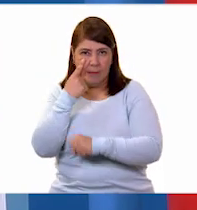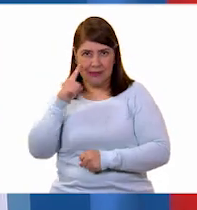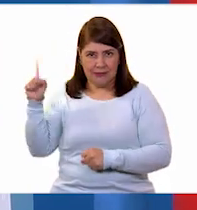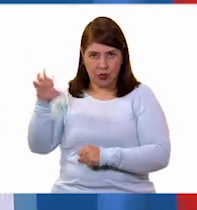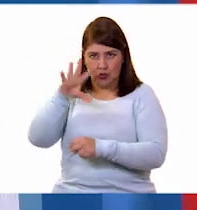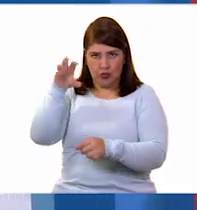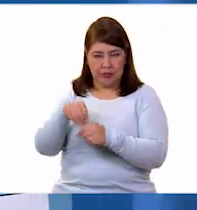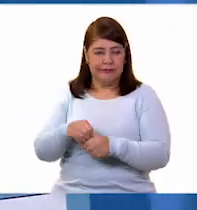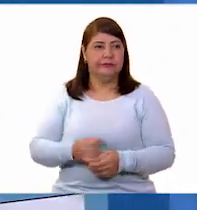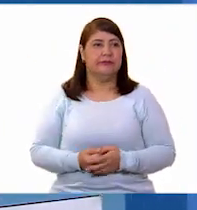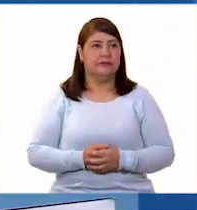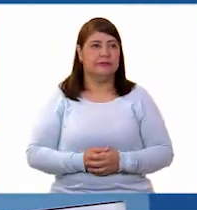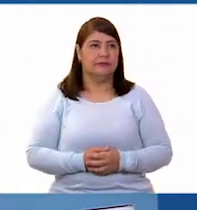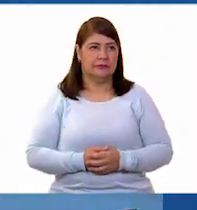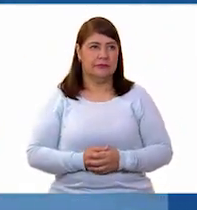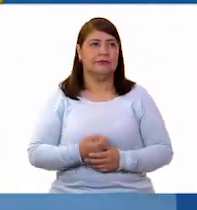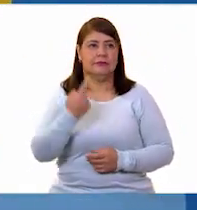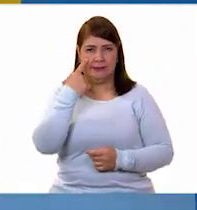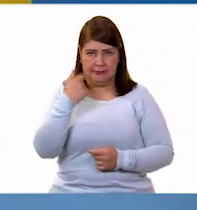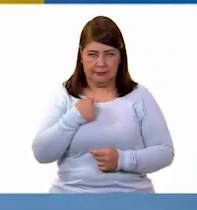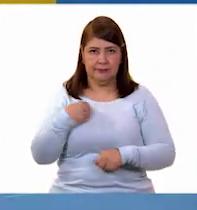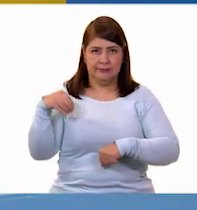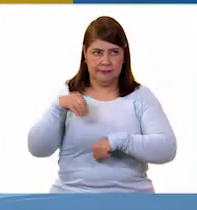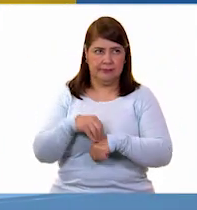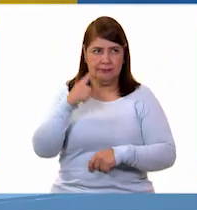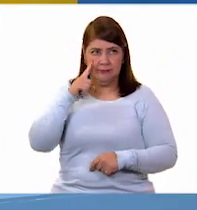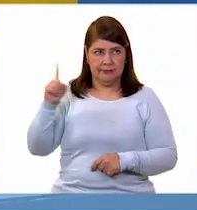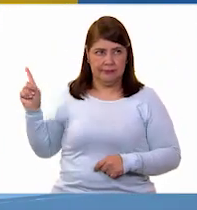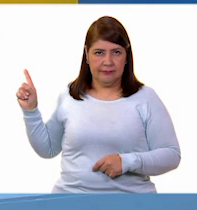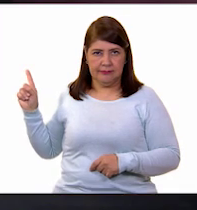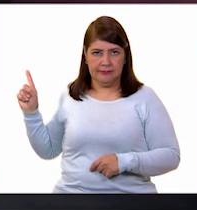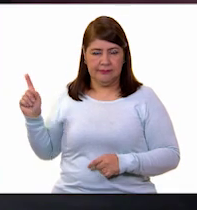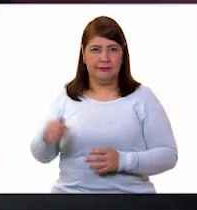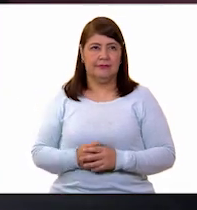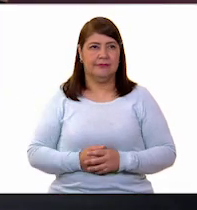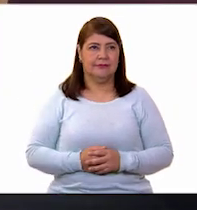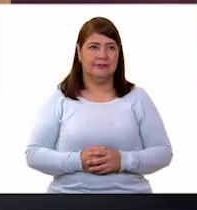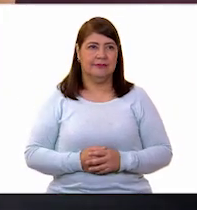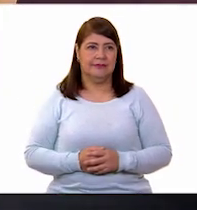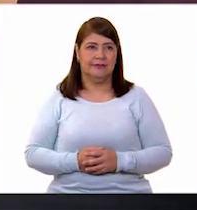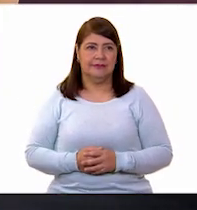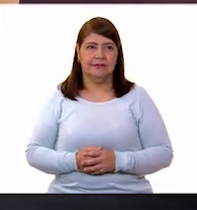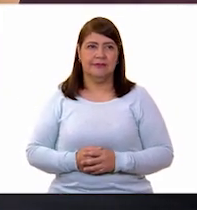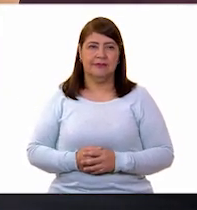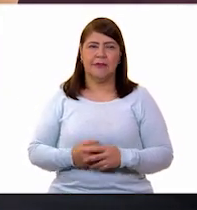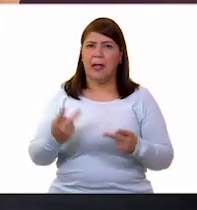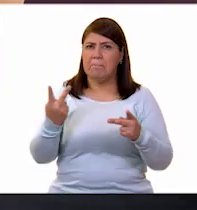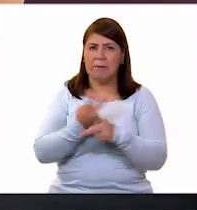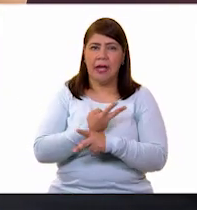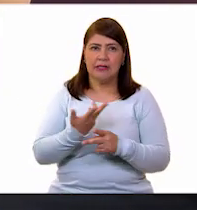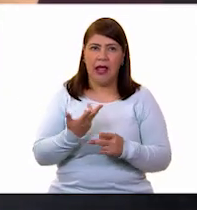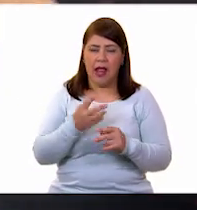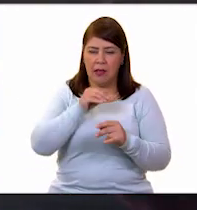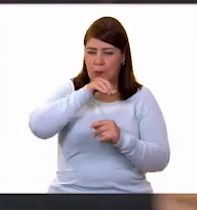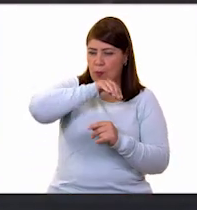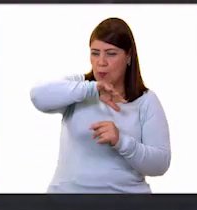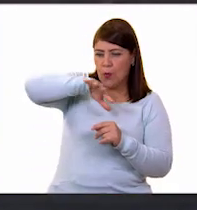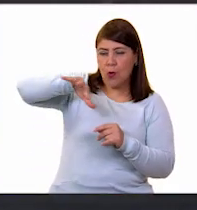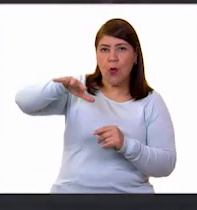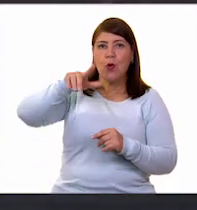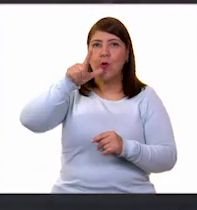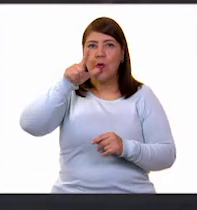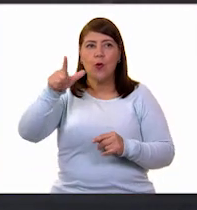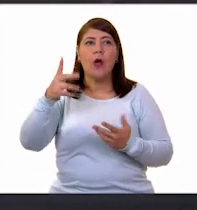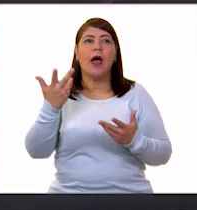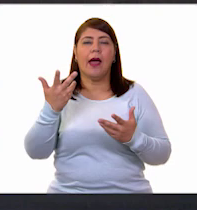Muy bien. Si quieres, yo la pongo, María. Muy bien. Aquí. Entonces, ¿qué pasó con la luz? La